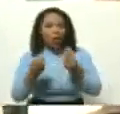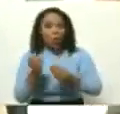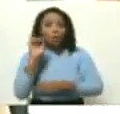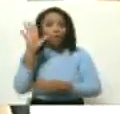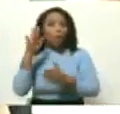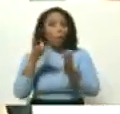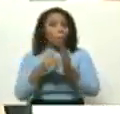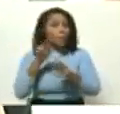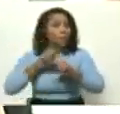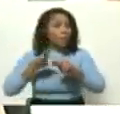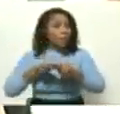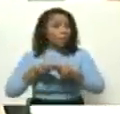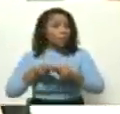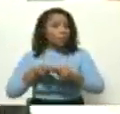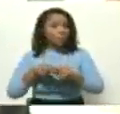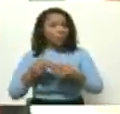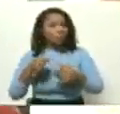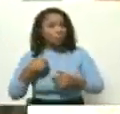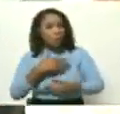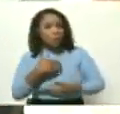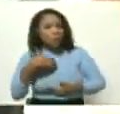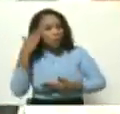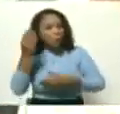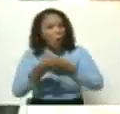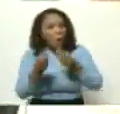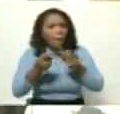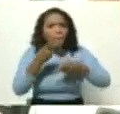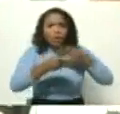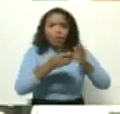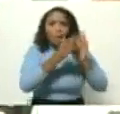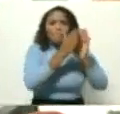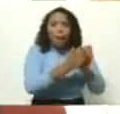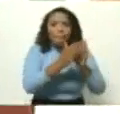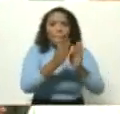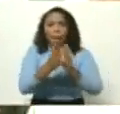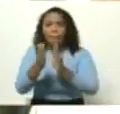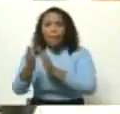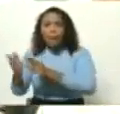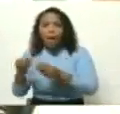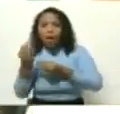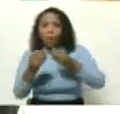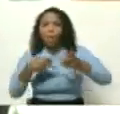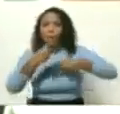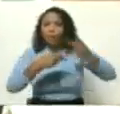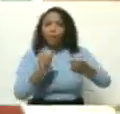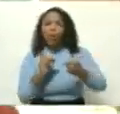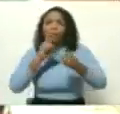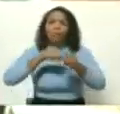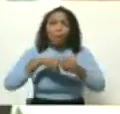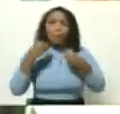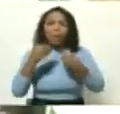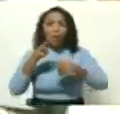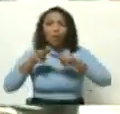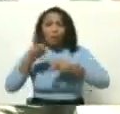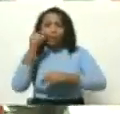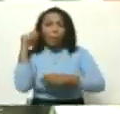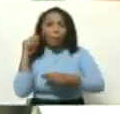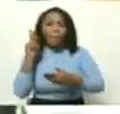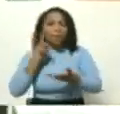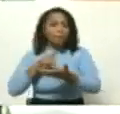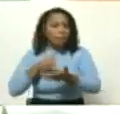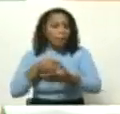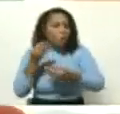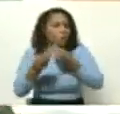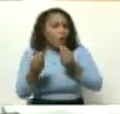5.000 niños. Quisiera saber cómo va a ser ese proceso organizativo, cómo va a ser el proceso de inscripción para que los niños participen y además